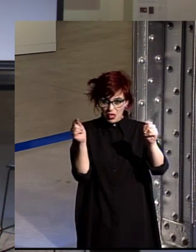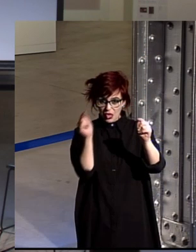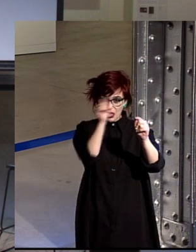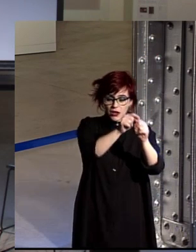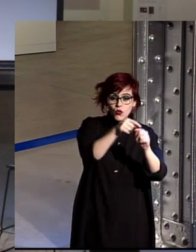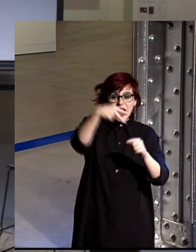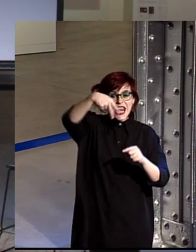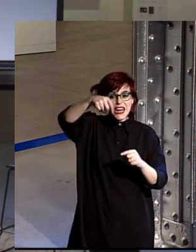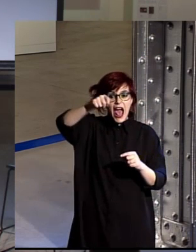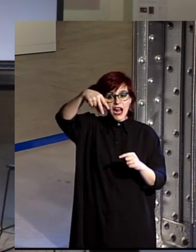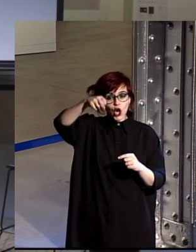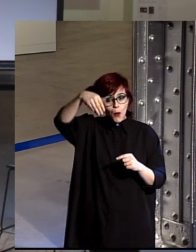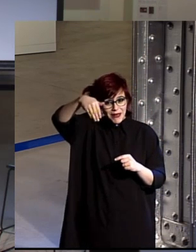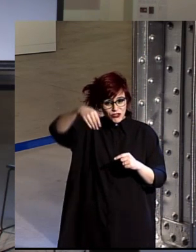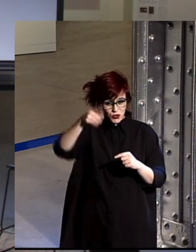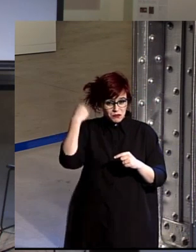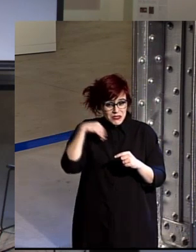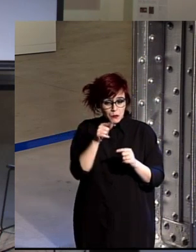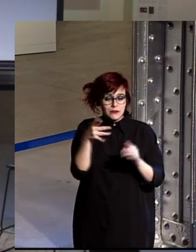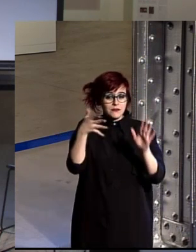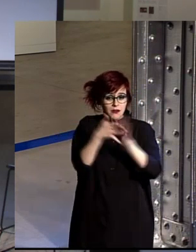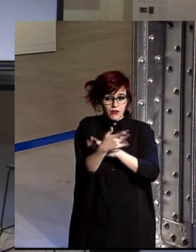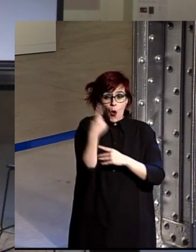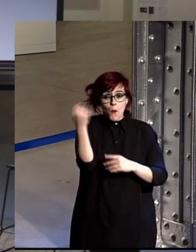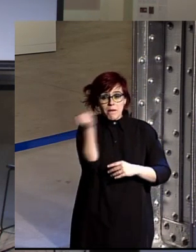Un nanómetro es la 1000.000.000ª parte de un metro.